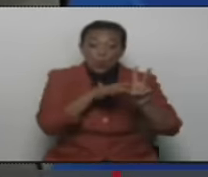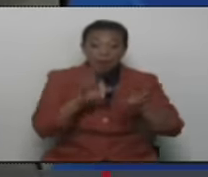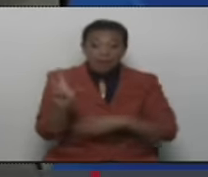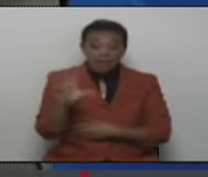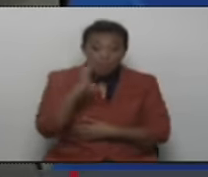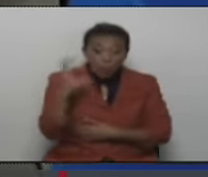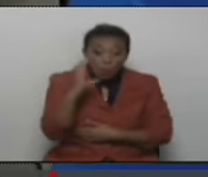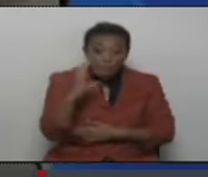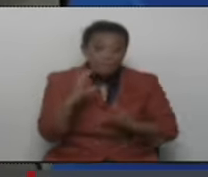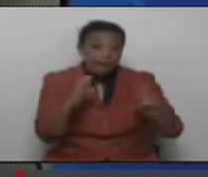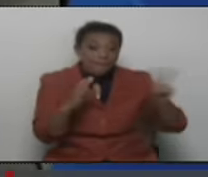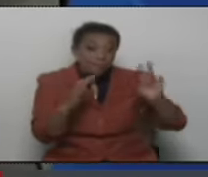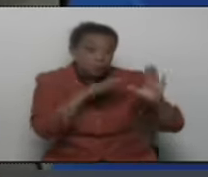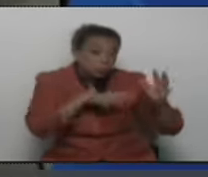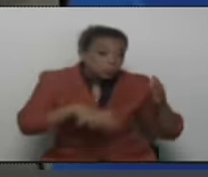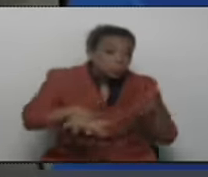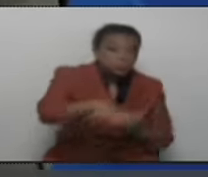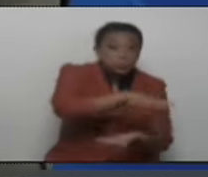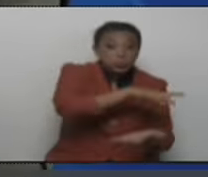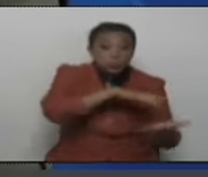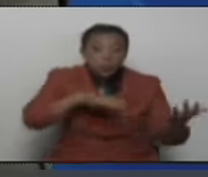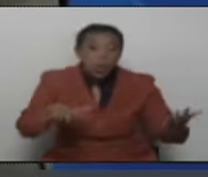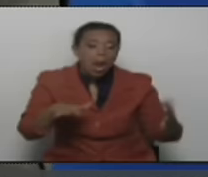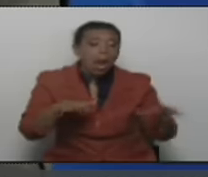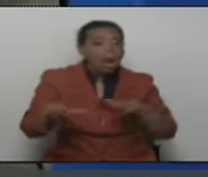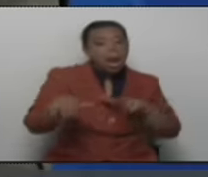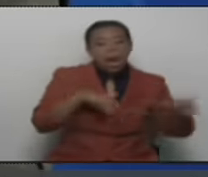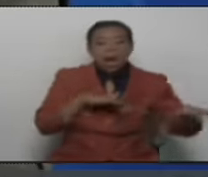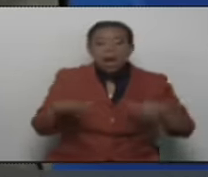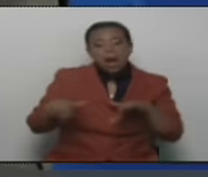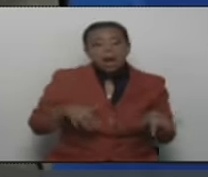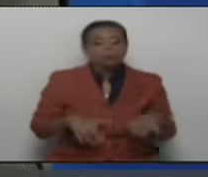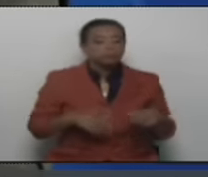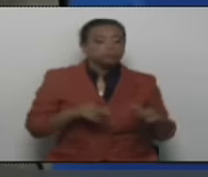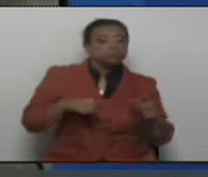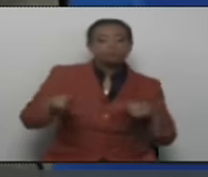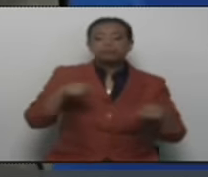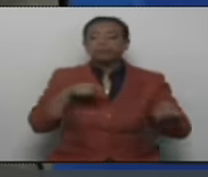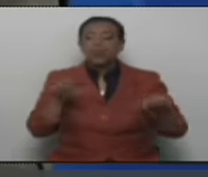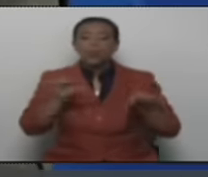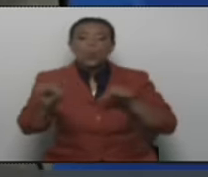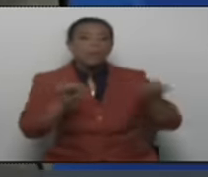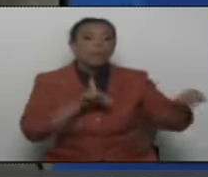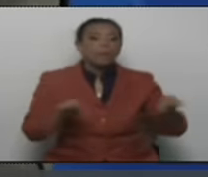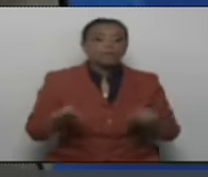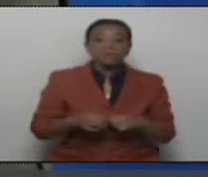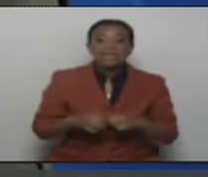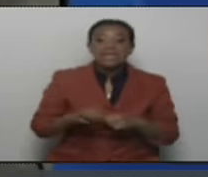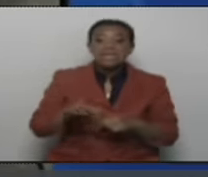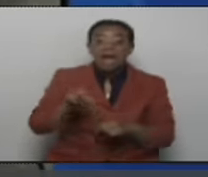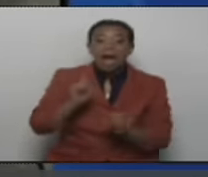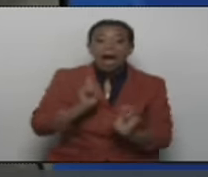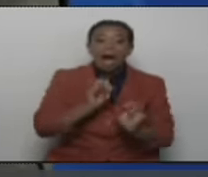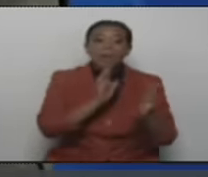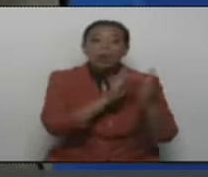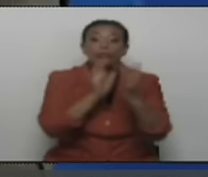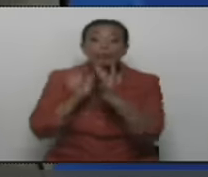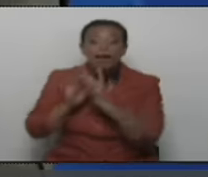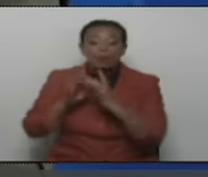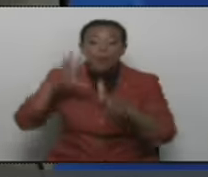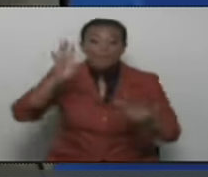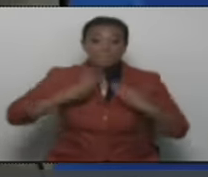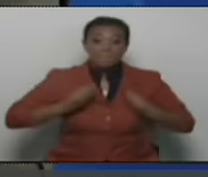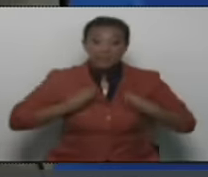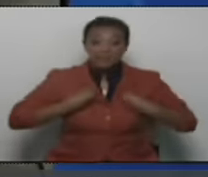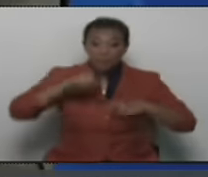eran la base operativa, logística, se puede llamar así, ¿verdad, Diosdado? Y de captación. Y de captación